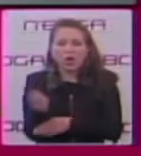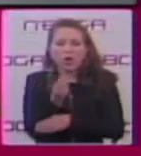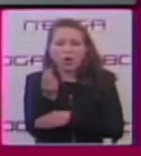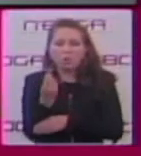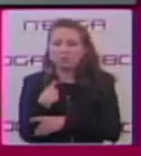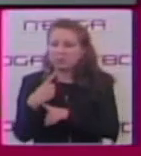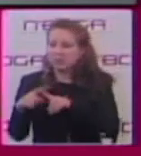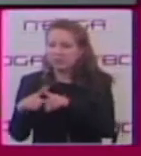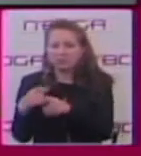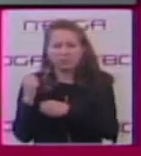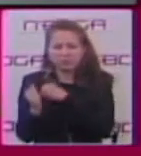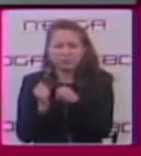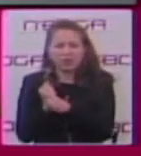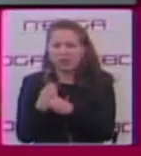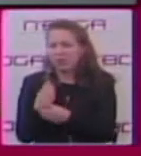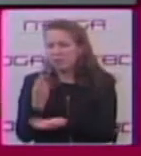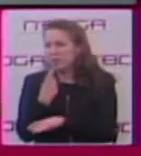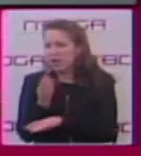de varias generaciones.